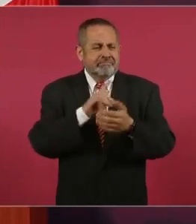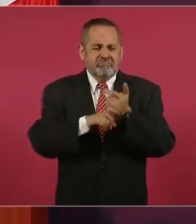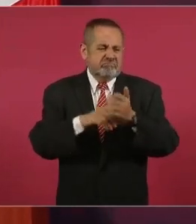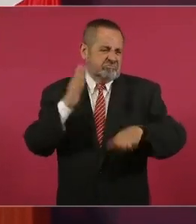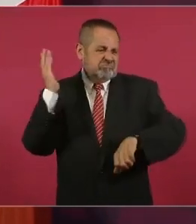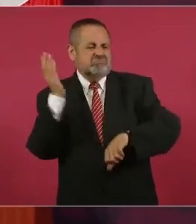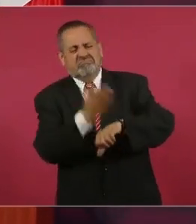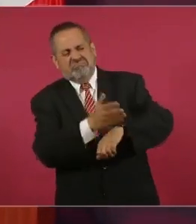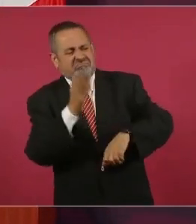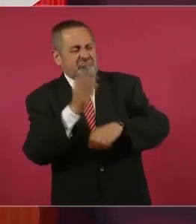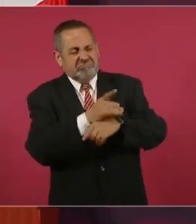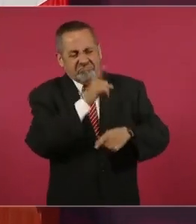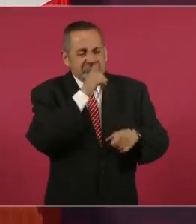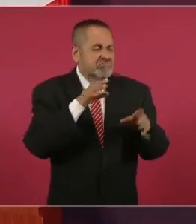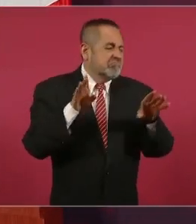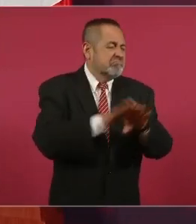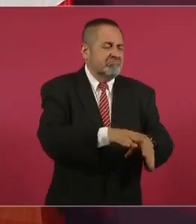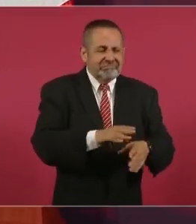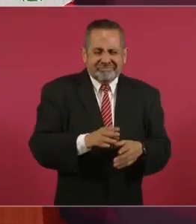censura?